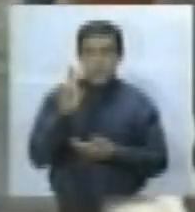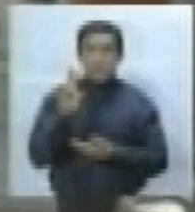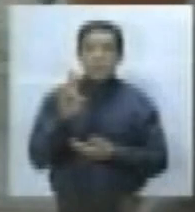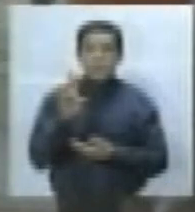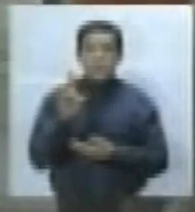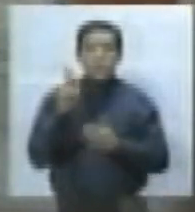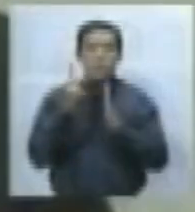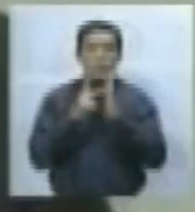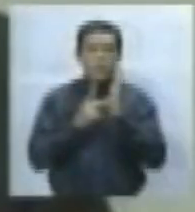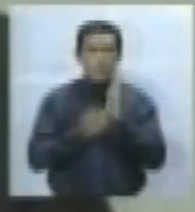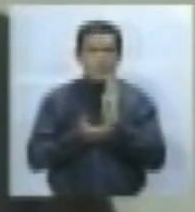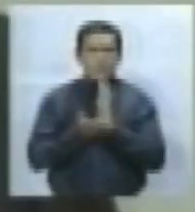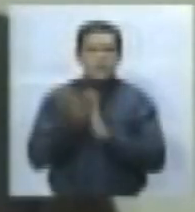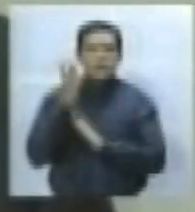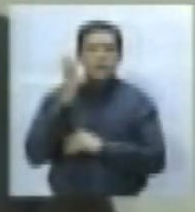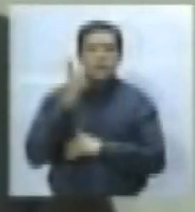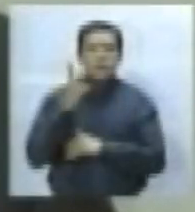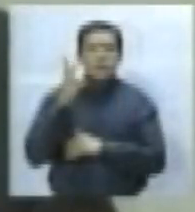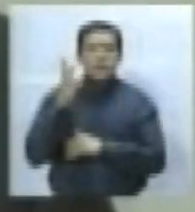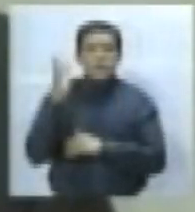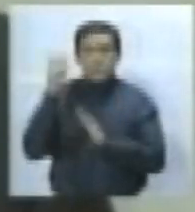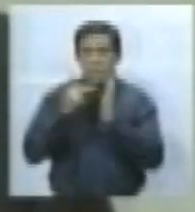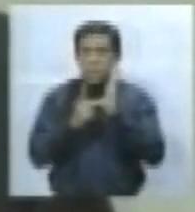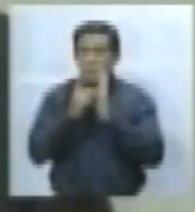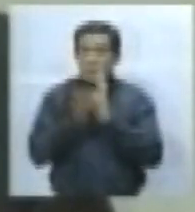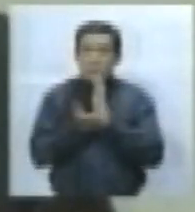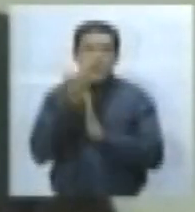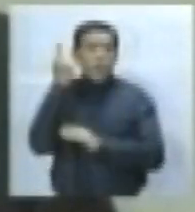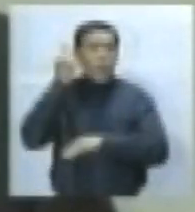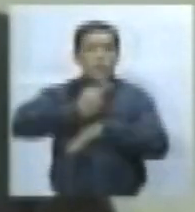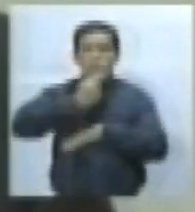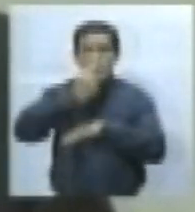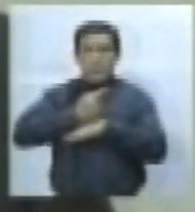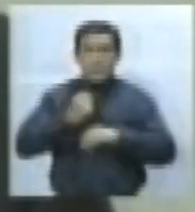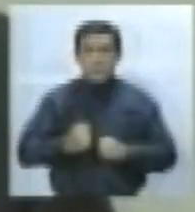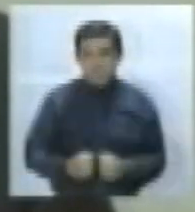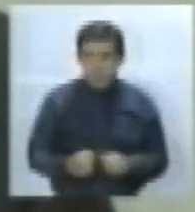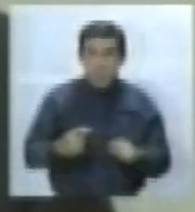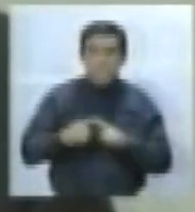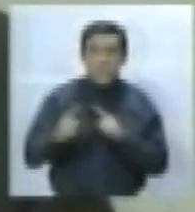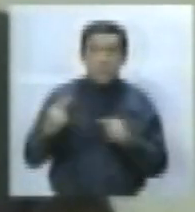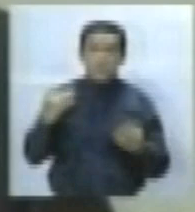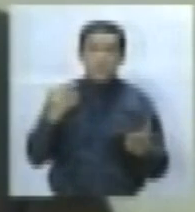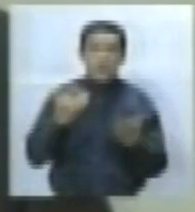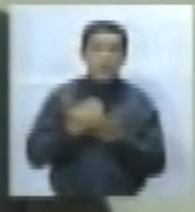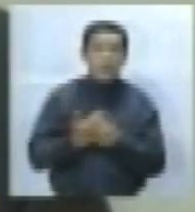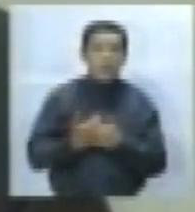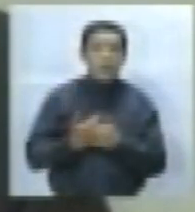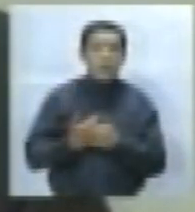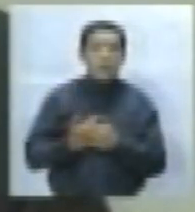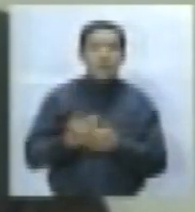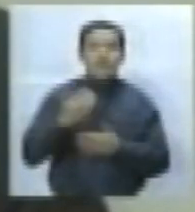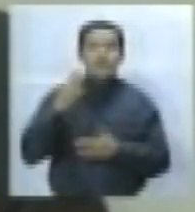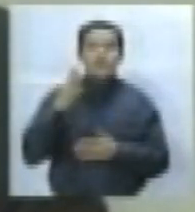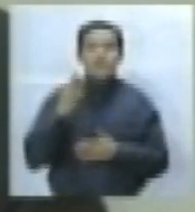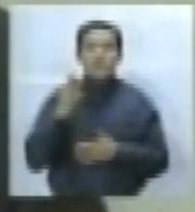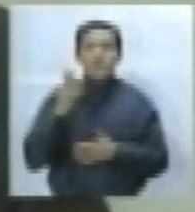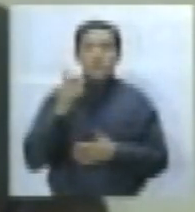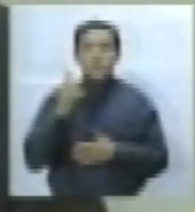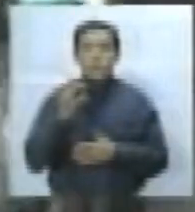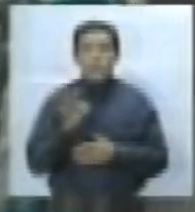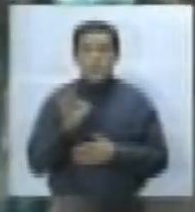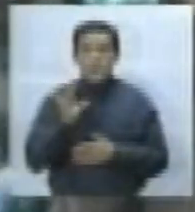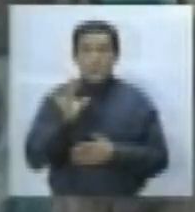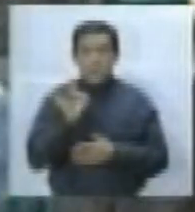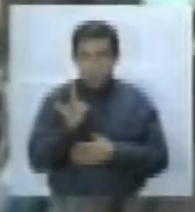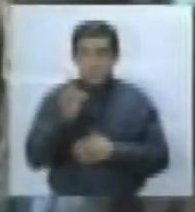es decir, un incremento del 66 puntos en un solo día. Sin embargo, durante las últimas horas cayó en 698. El